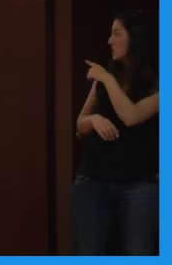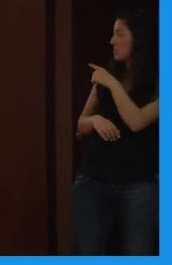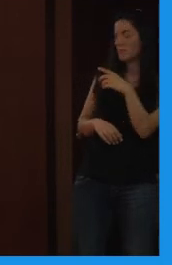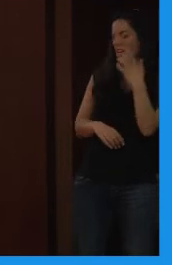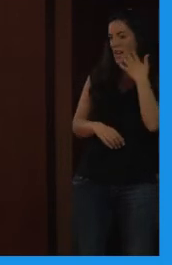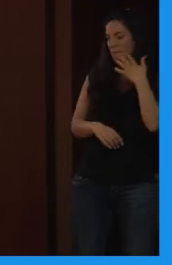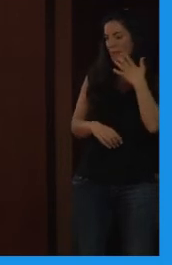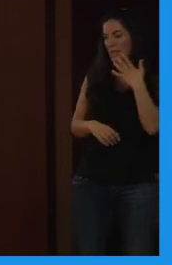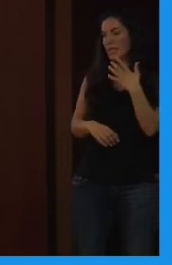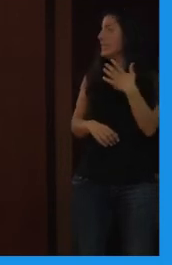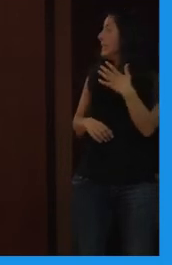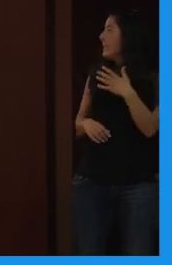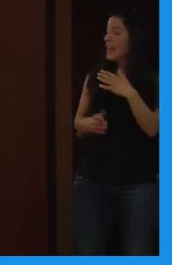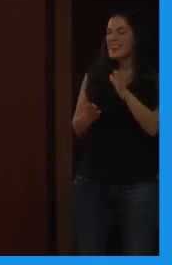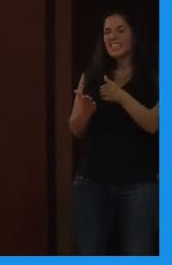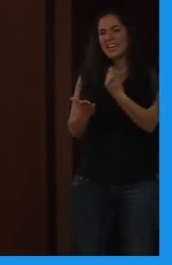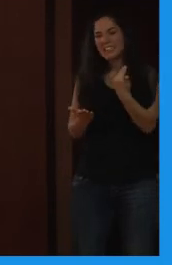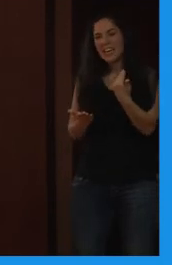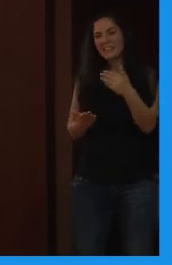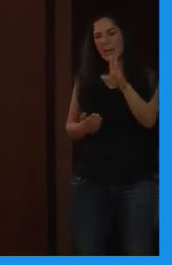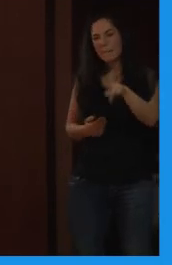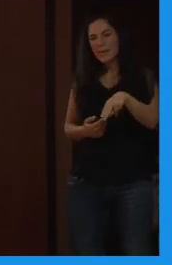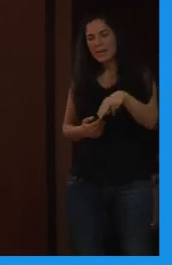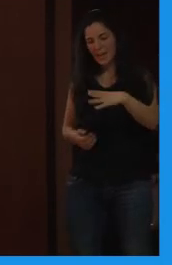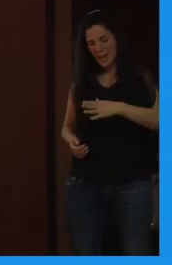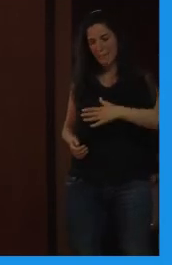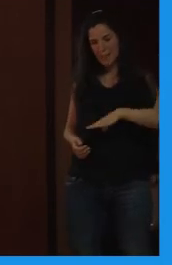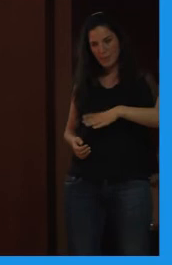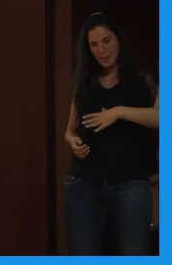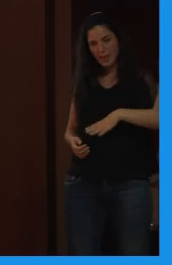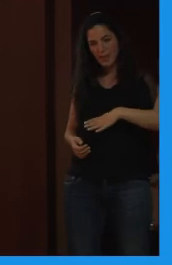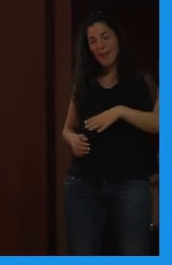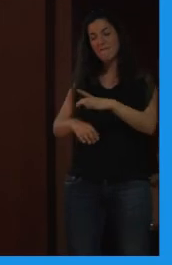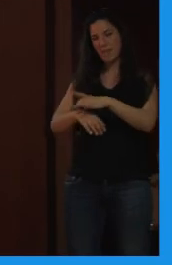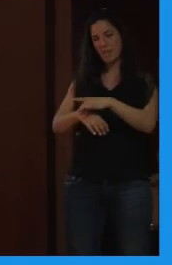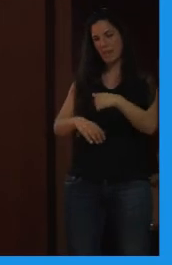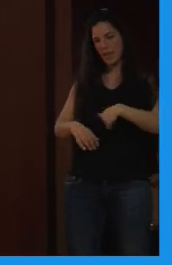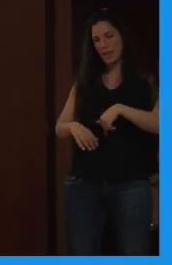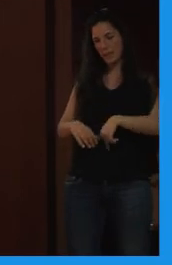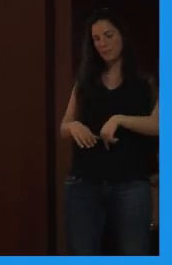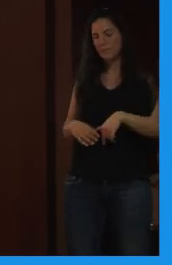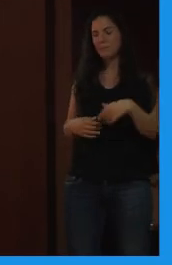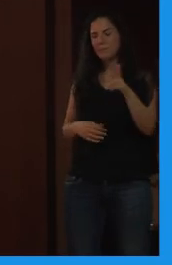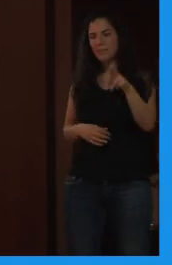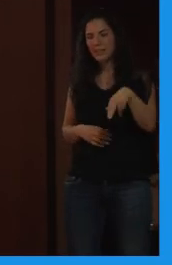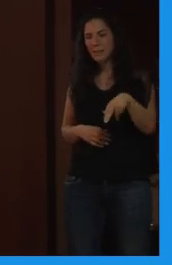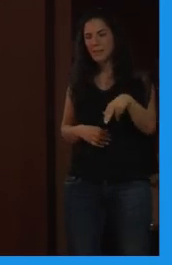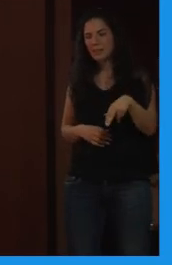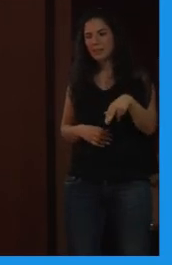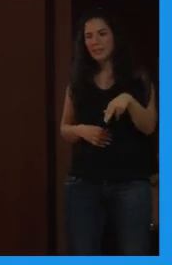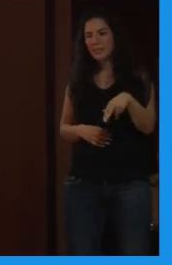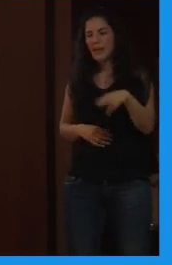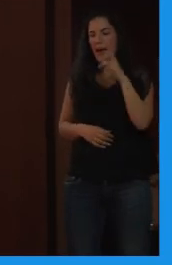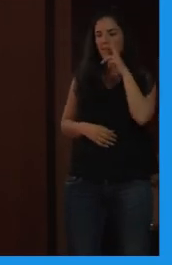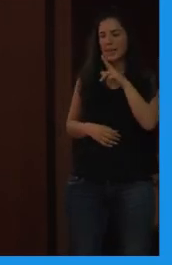suprarrenal, que es rara, pero es algo más frecuente que el déficit de GH, y por supuesto hay que